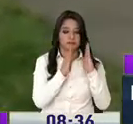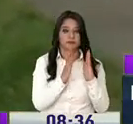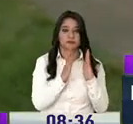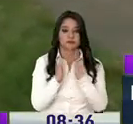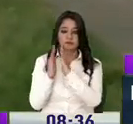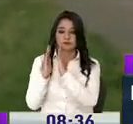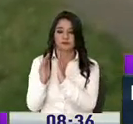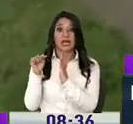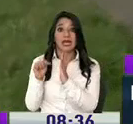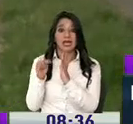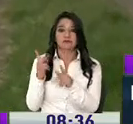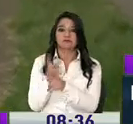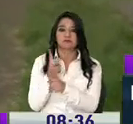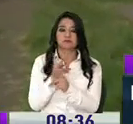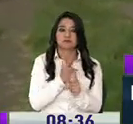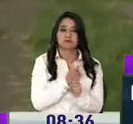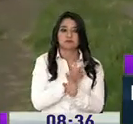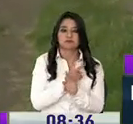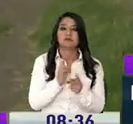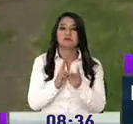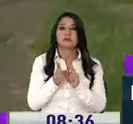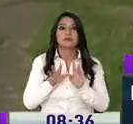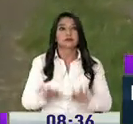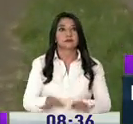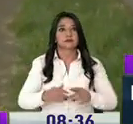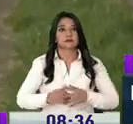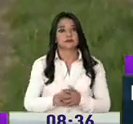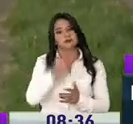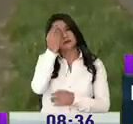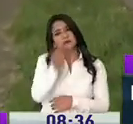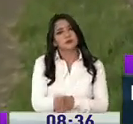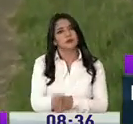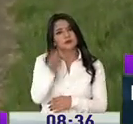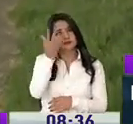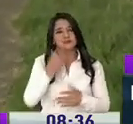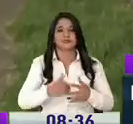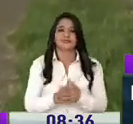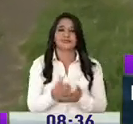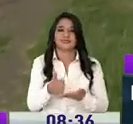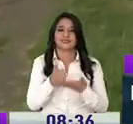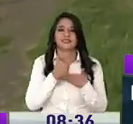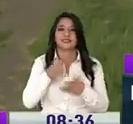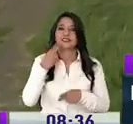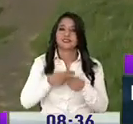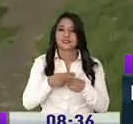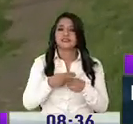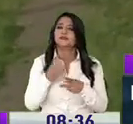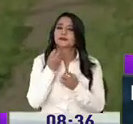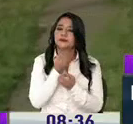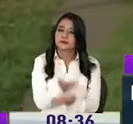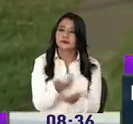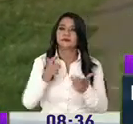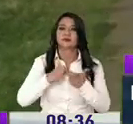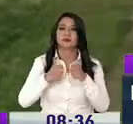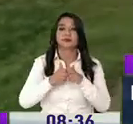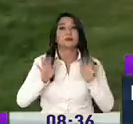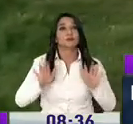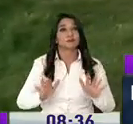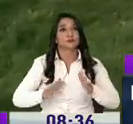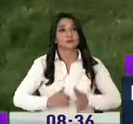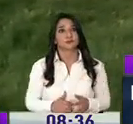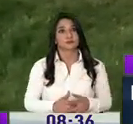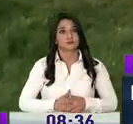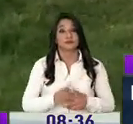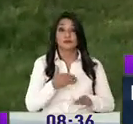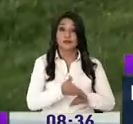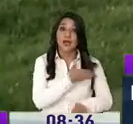en un punto de inseguridad para los vecinos. Vecina, buenos días, ayúdeme con su nombre y coméntenos el problema precisamente de este lugar que